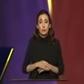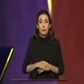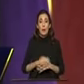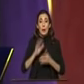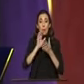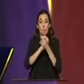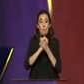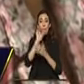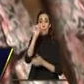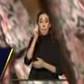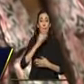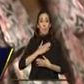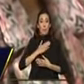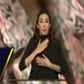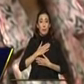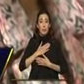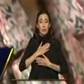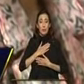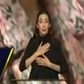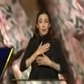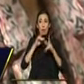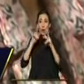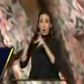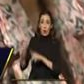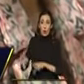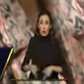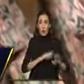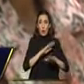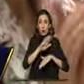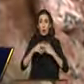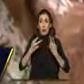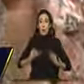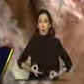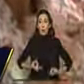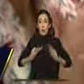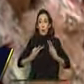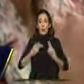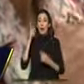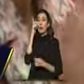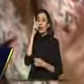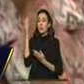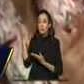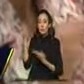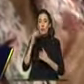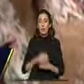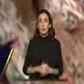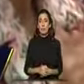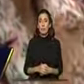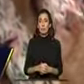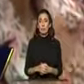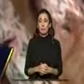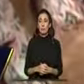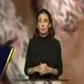mi esposa, concebimos juntos el plan Toda una Vida, y ella lo lidera.